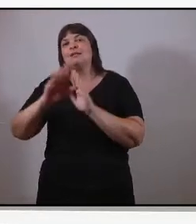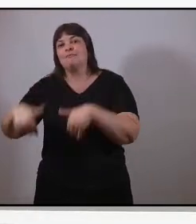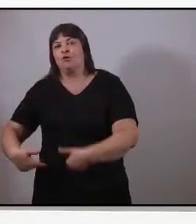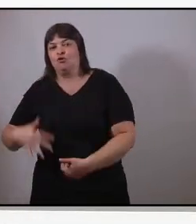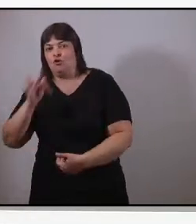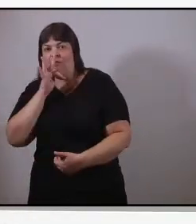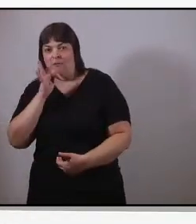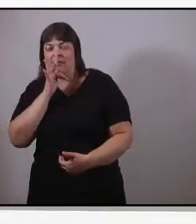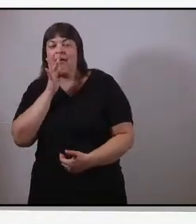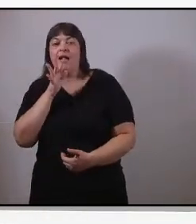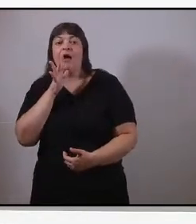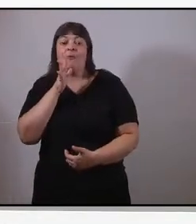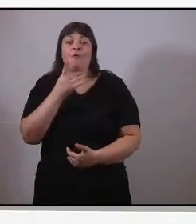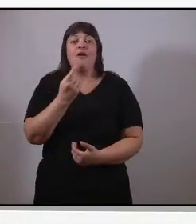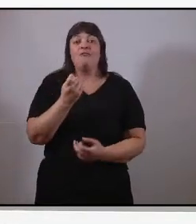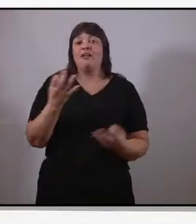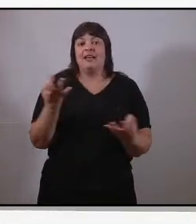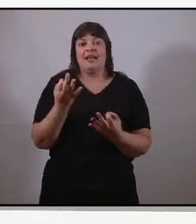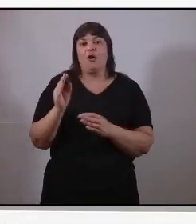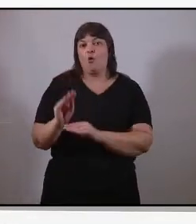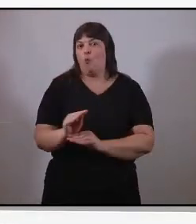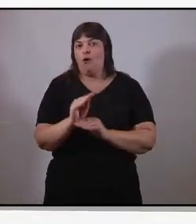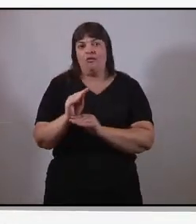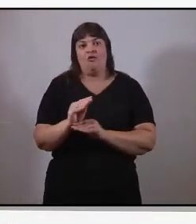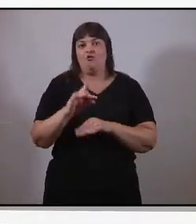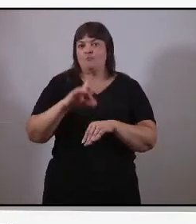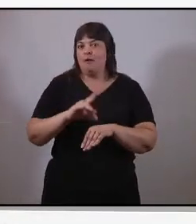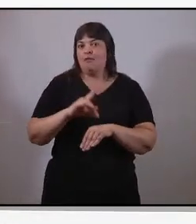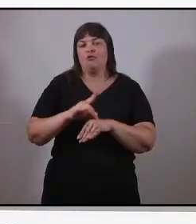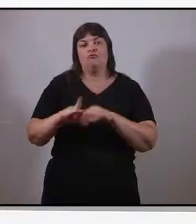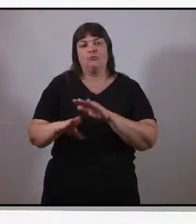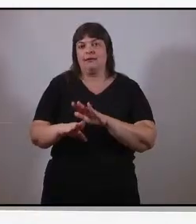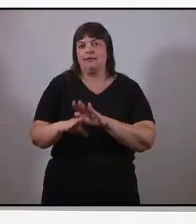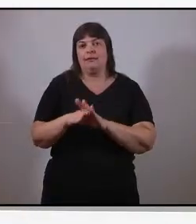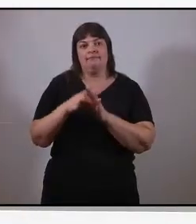casa porque requieren de cuidados médicos continuados.